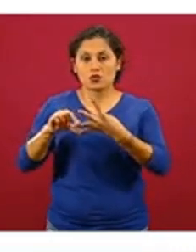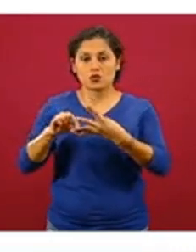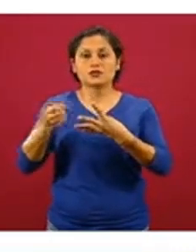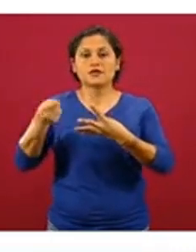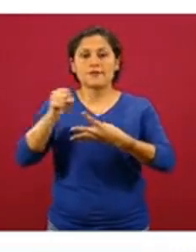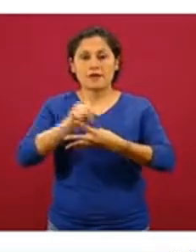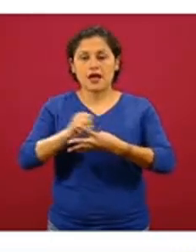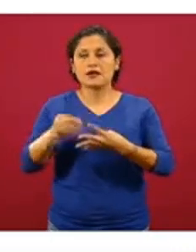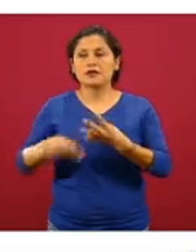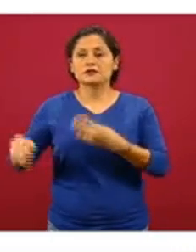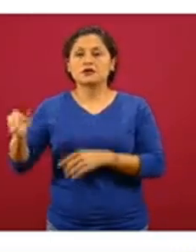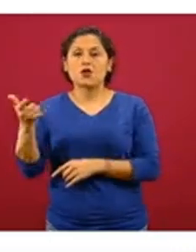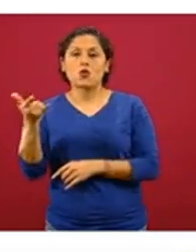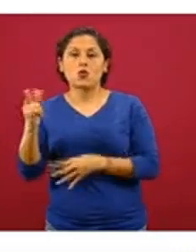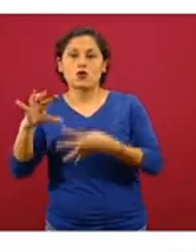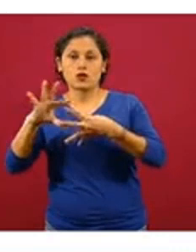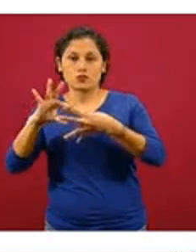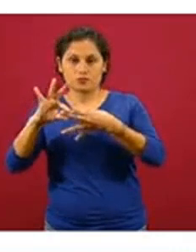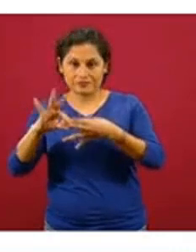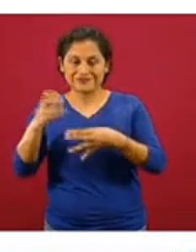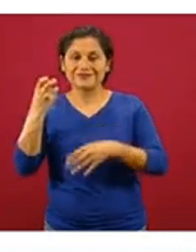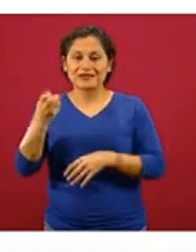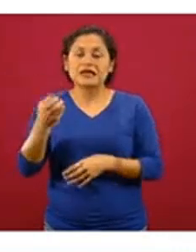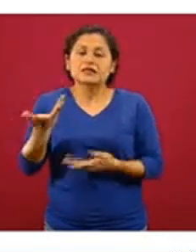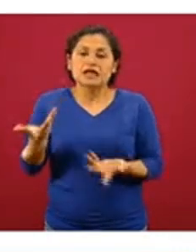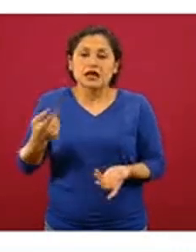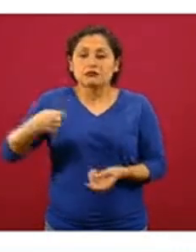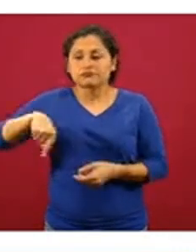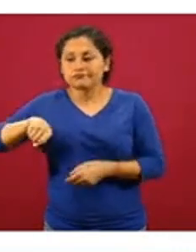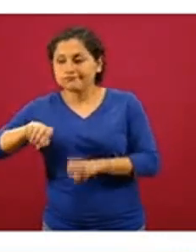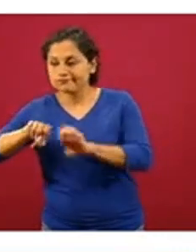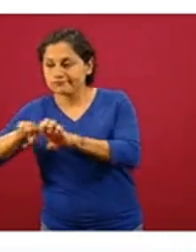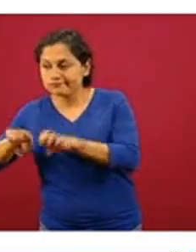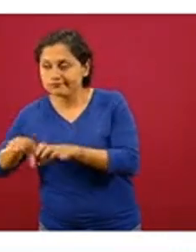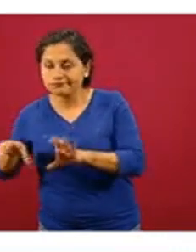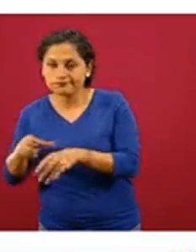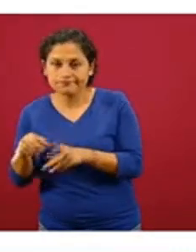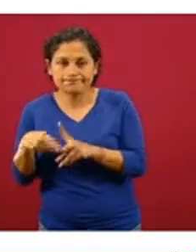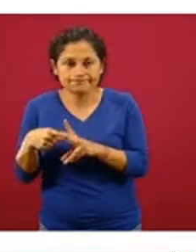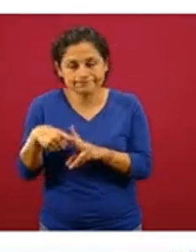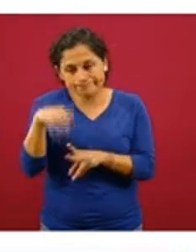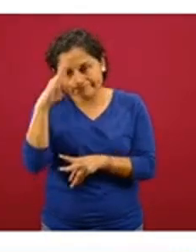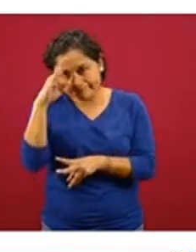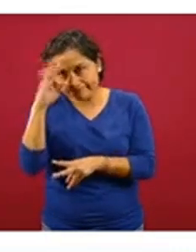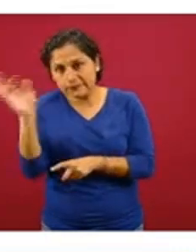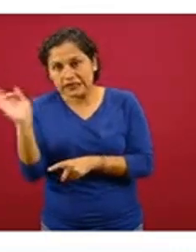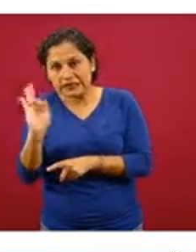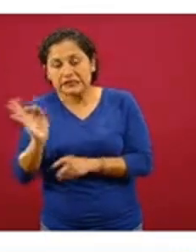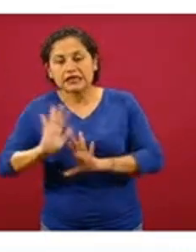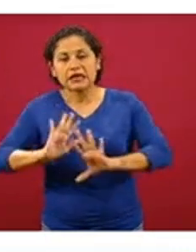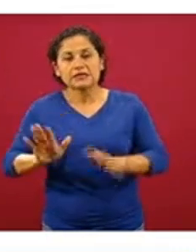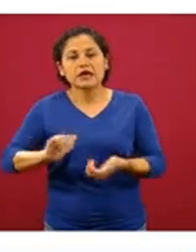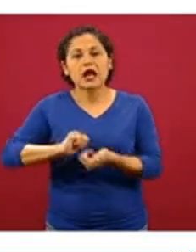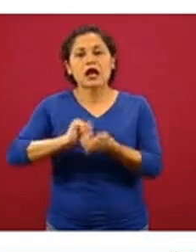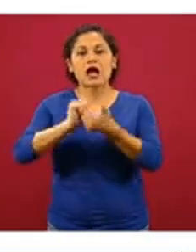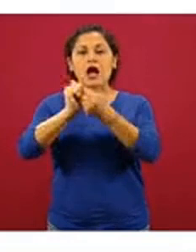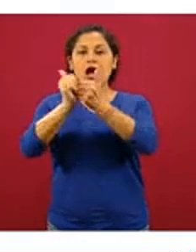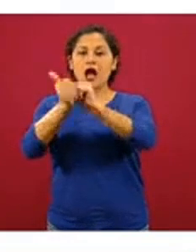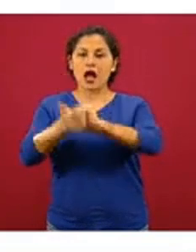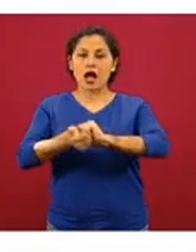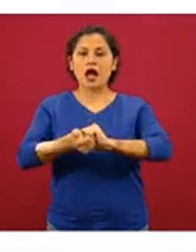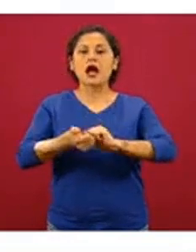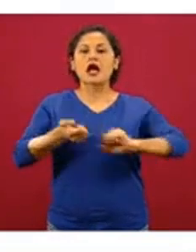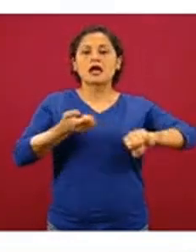julio, donde se espera, de acuerdo a las predicciones, que empiecen a entrar en estabilidad las distintas epidemias locales